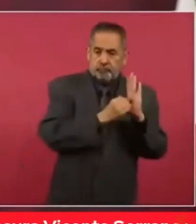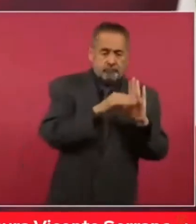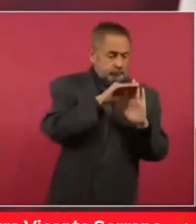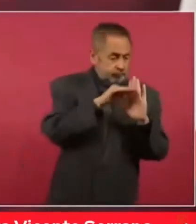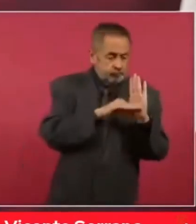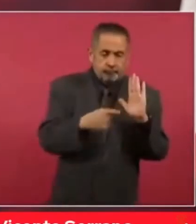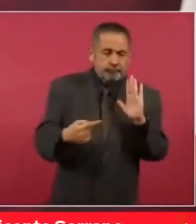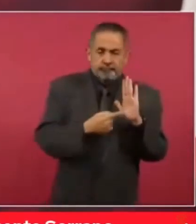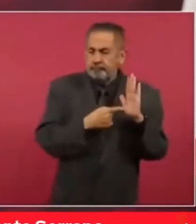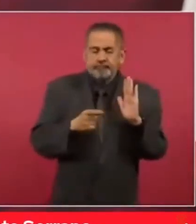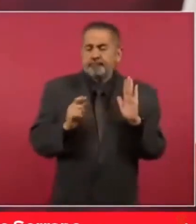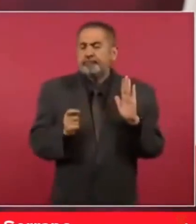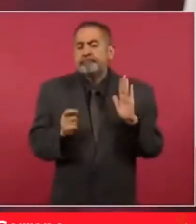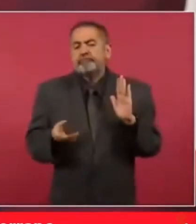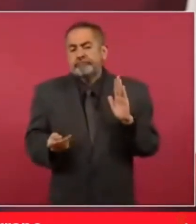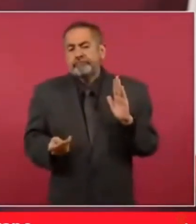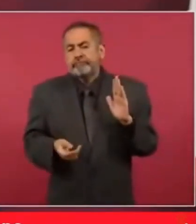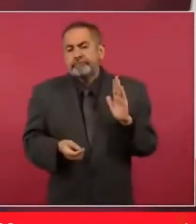constitucional